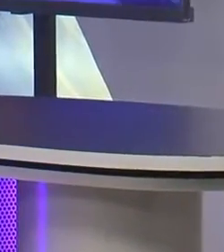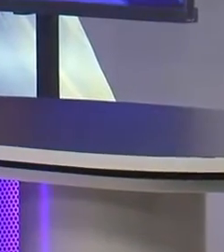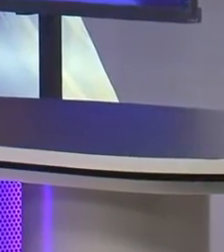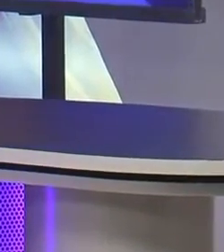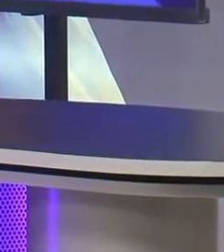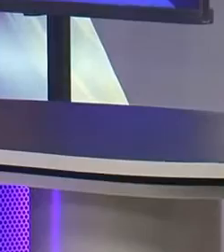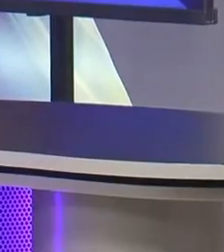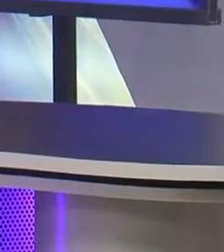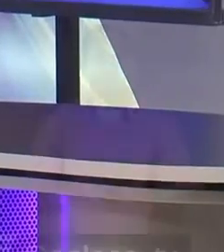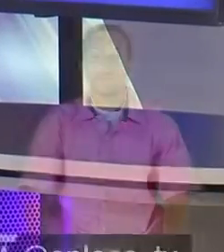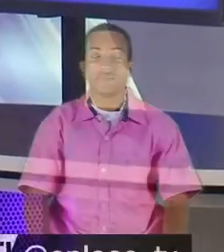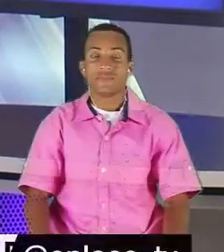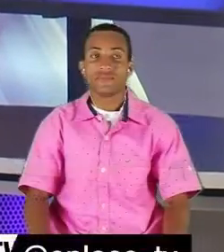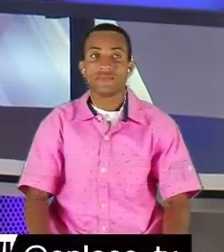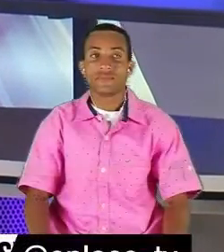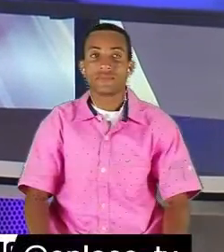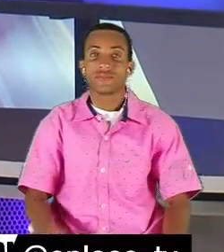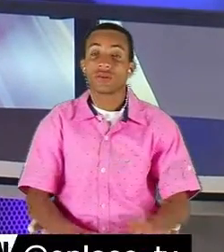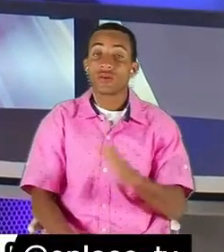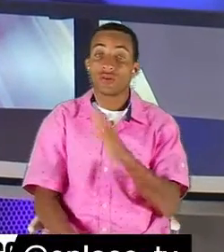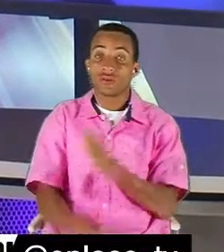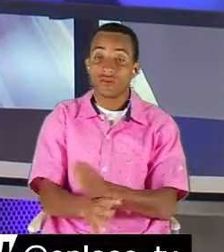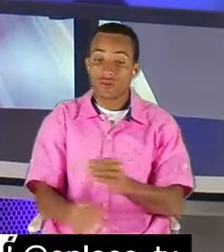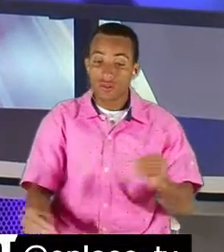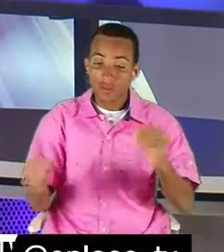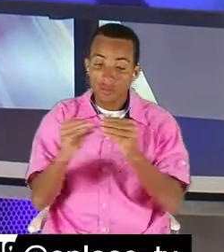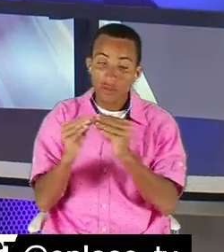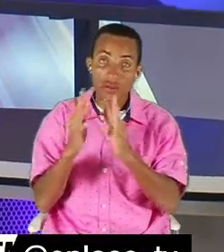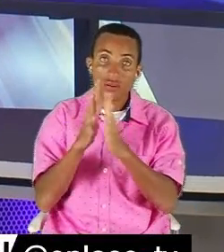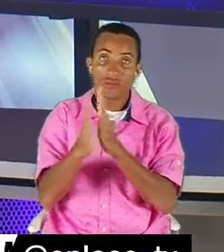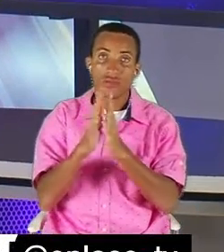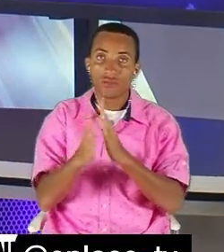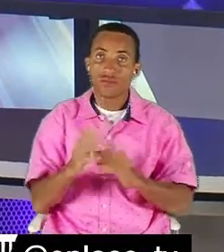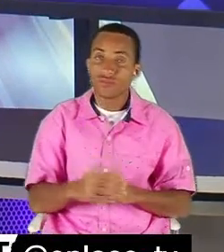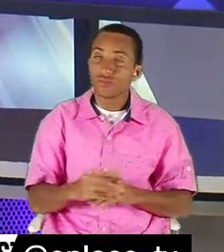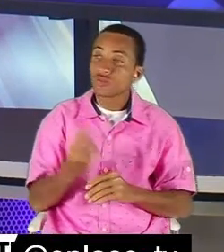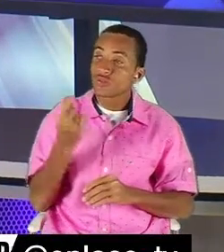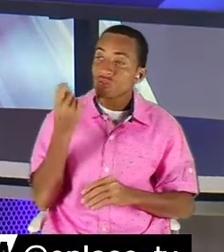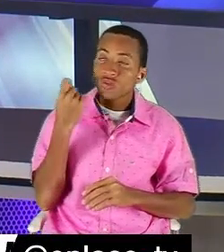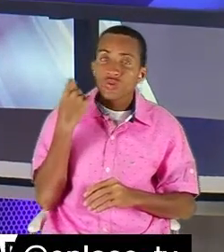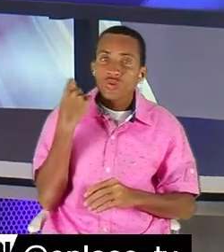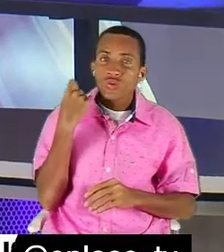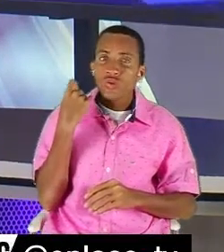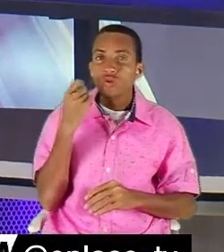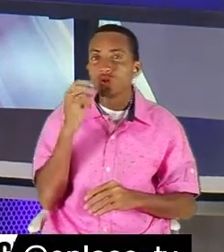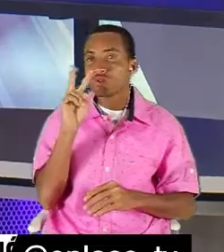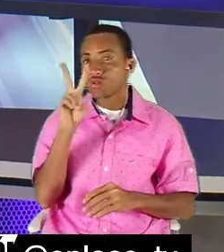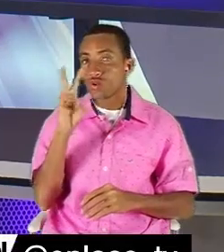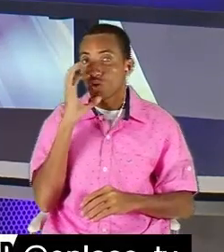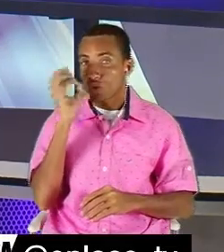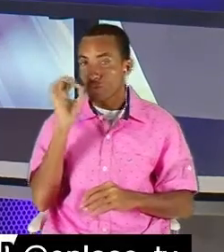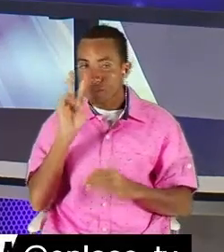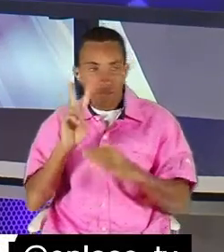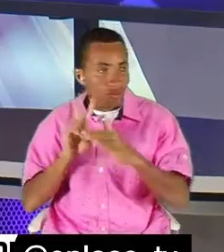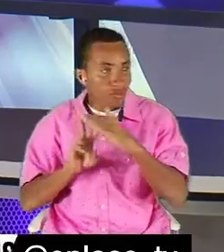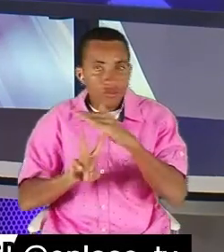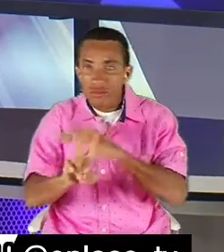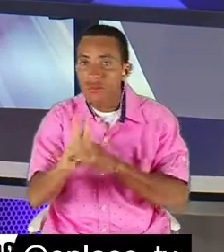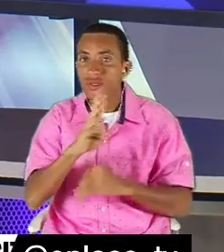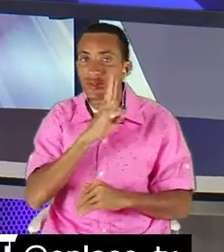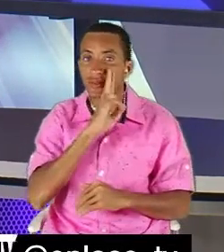Continuamos con más información en Enlace Noticias. Dos sujetos ingresaron anoche al restaurante Los Pajaritos y hurtaron dinero en efectivo y